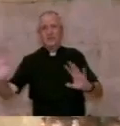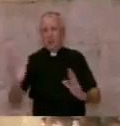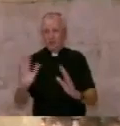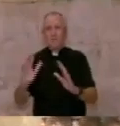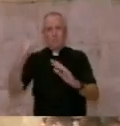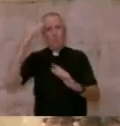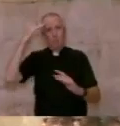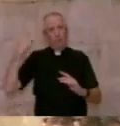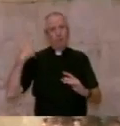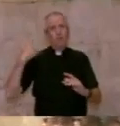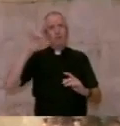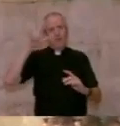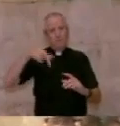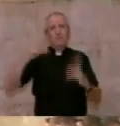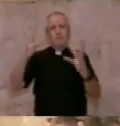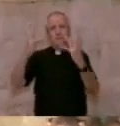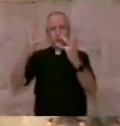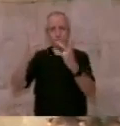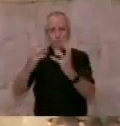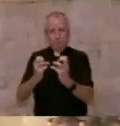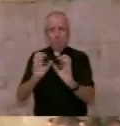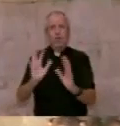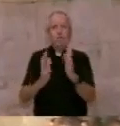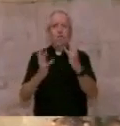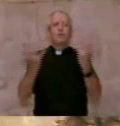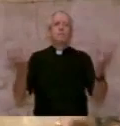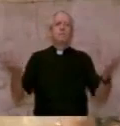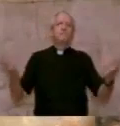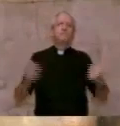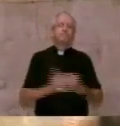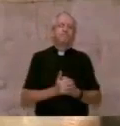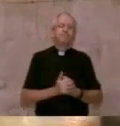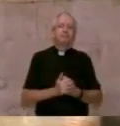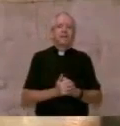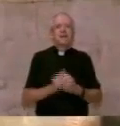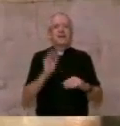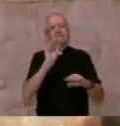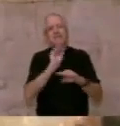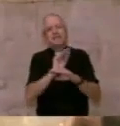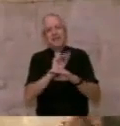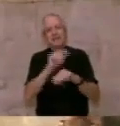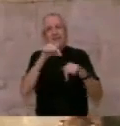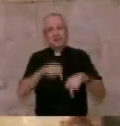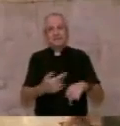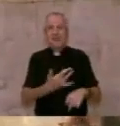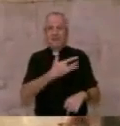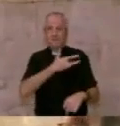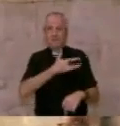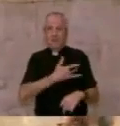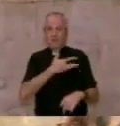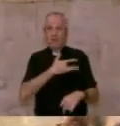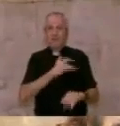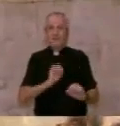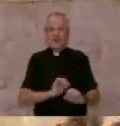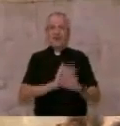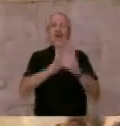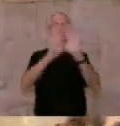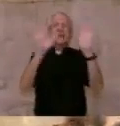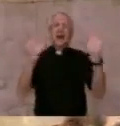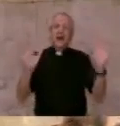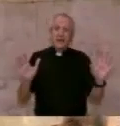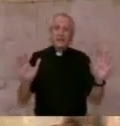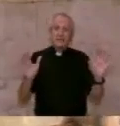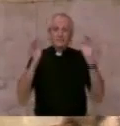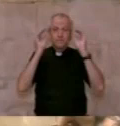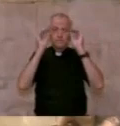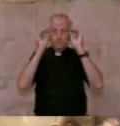quedó también consumido por el fuego. La lección de esta fábula es tan obvia que a veces la pasamos por